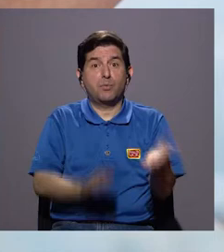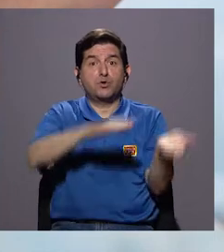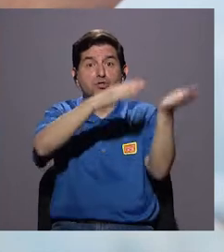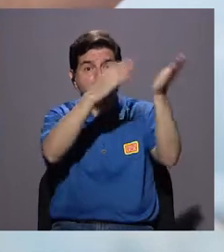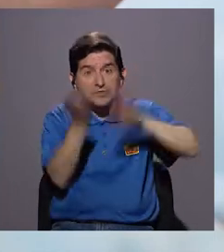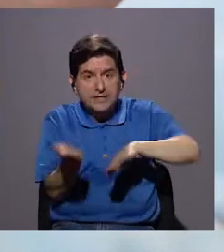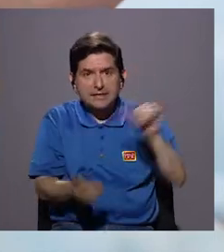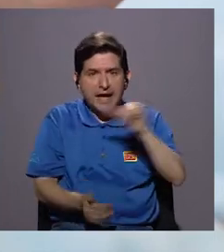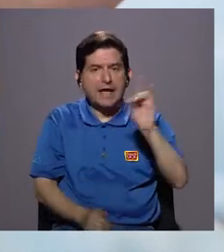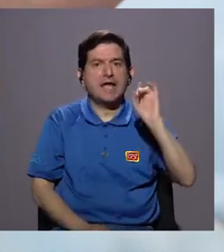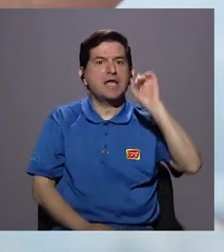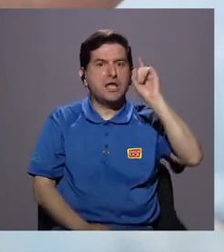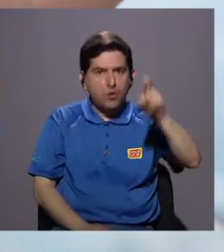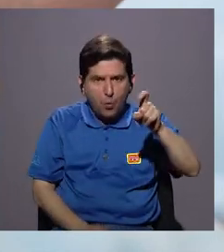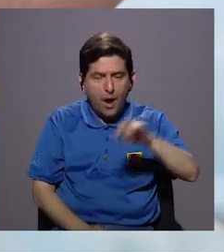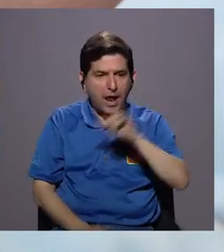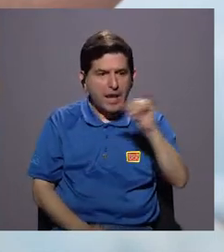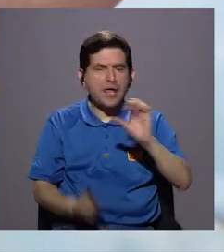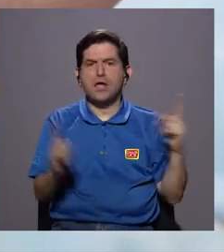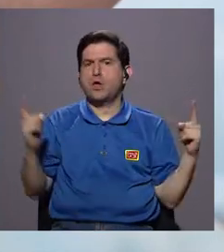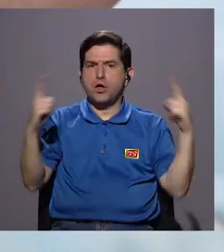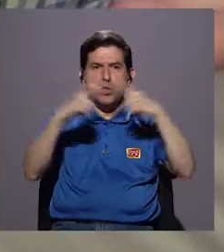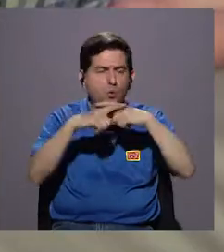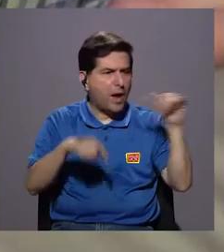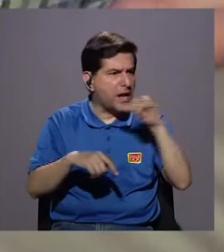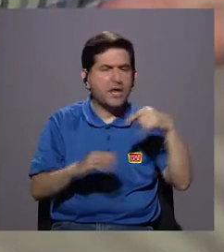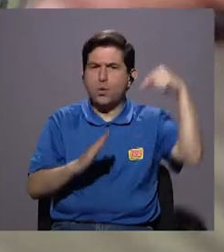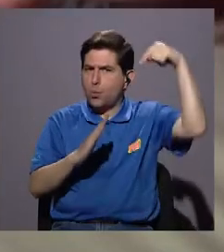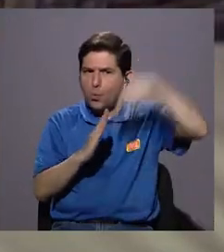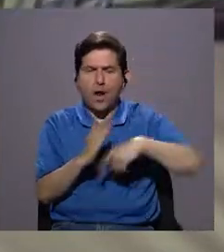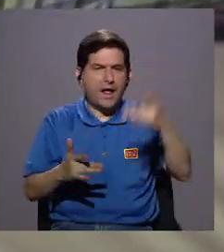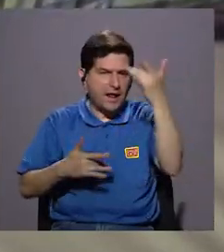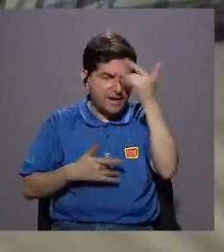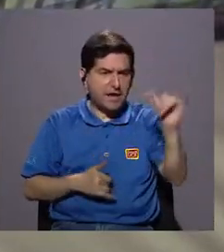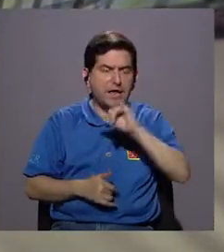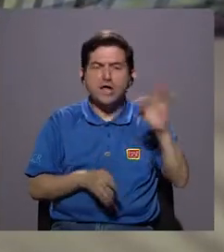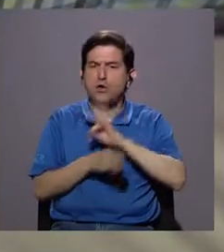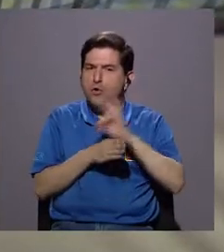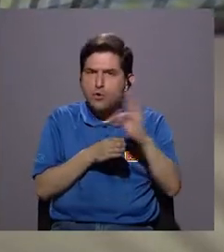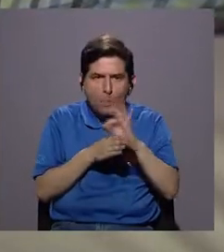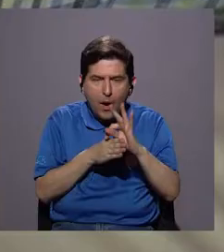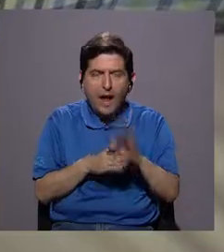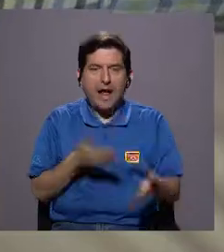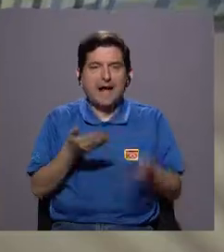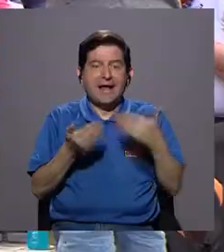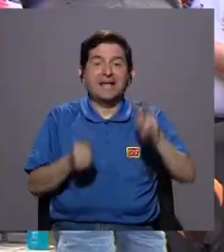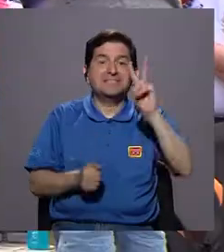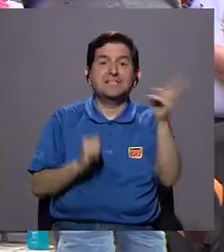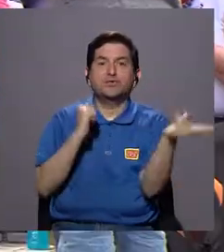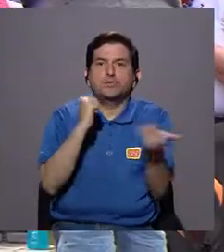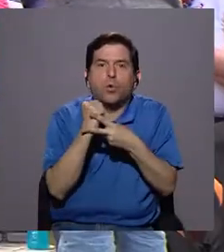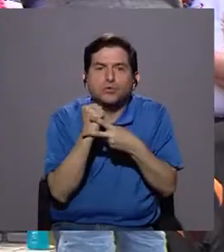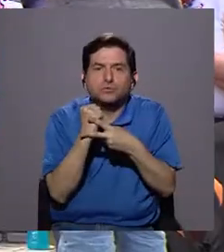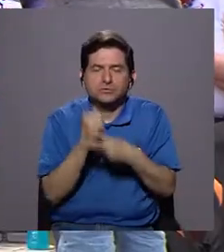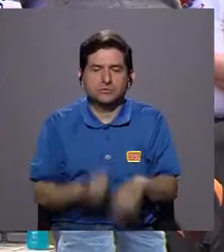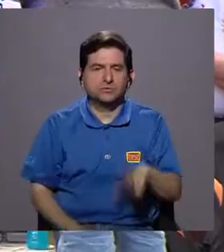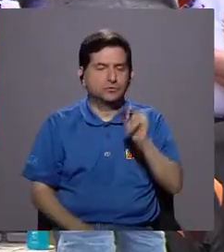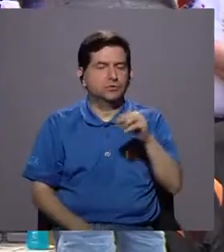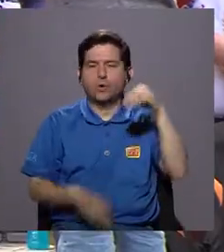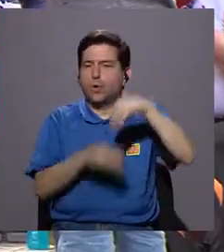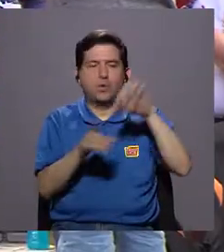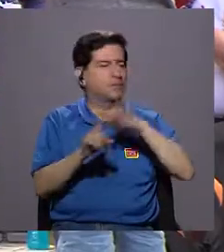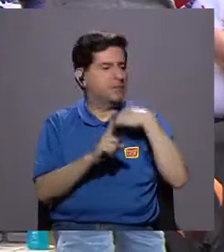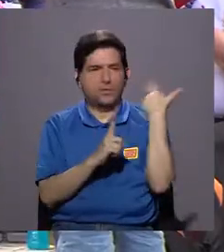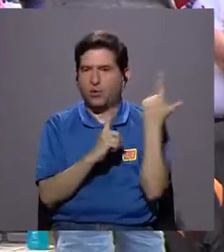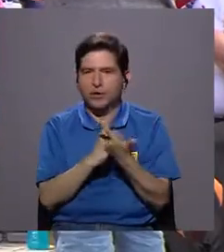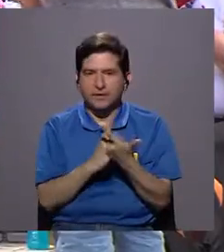con el mismo diagnóstico, con la misma complejidad, con la misma severidad de la enfermedad y con el mismo tratamiento, era casi el doble si no había un componente